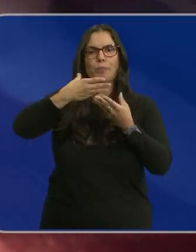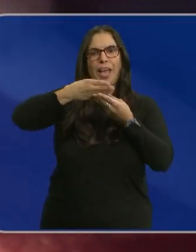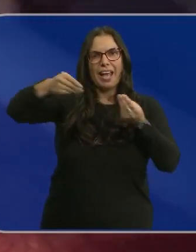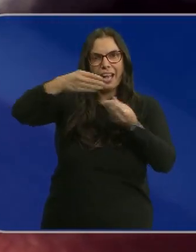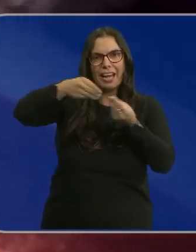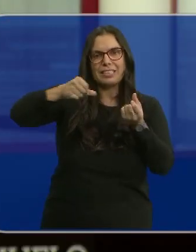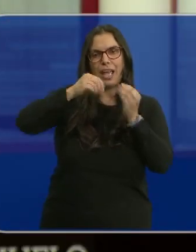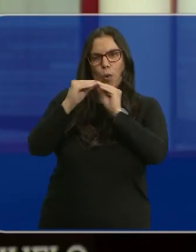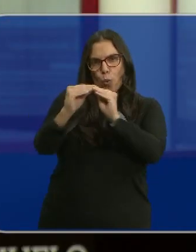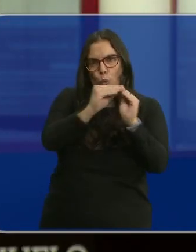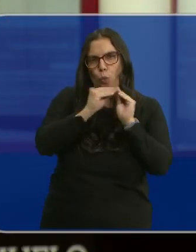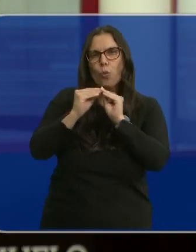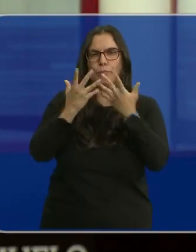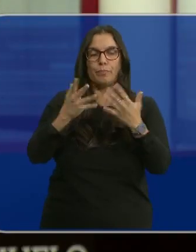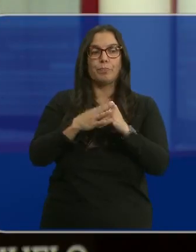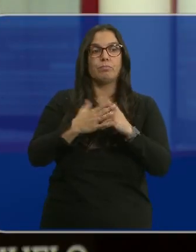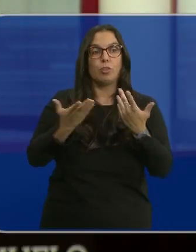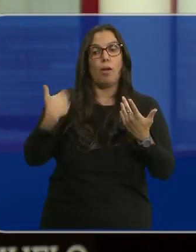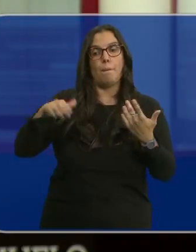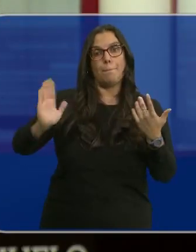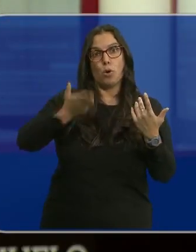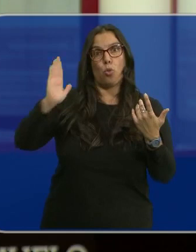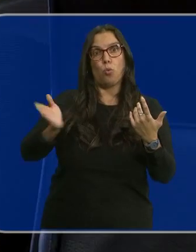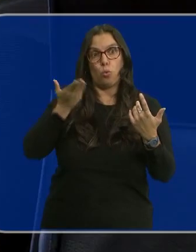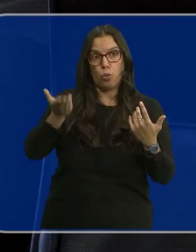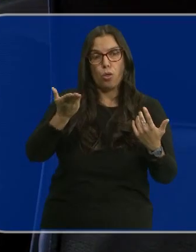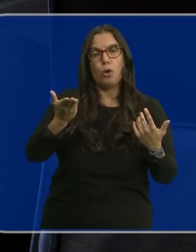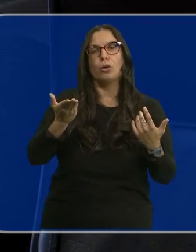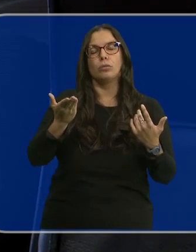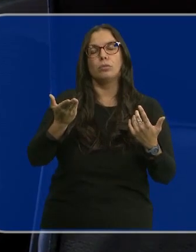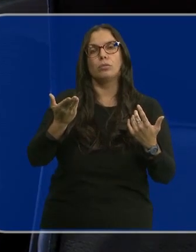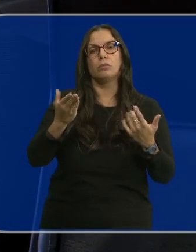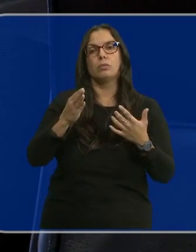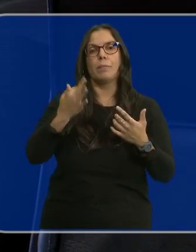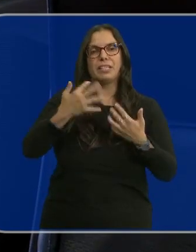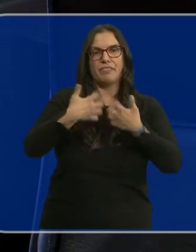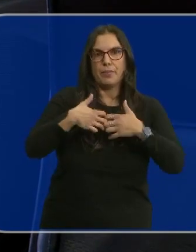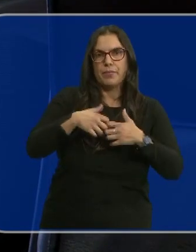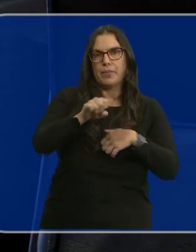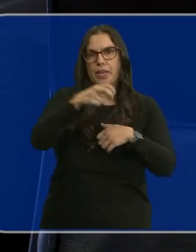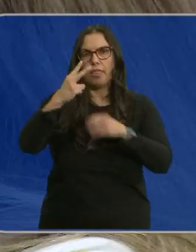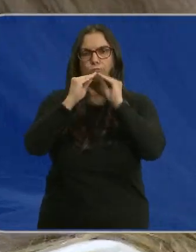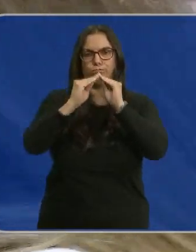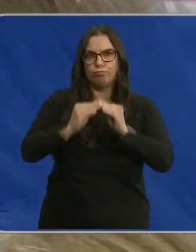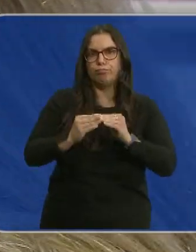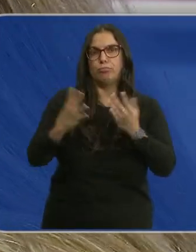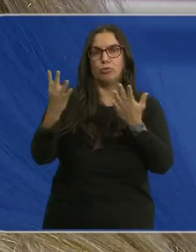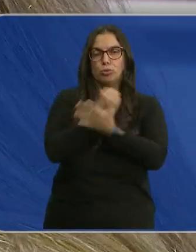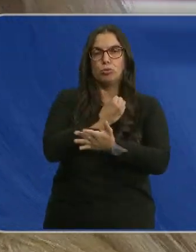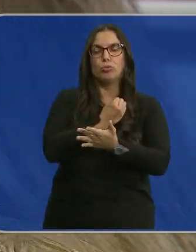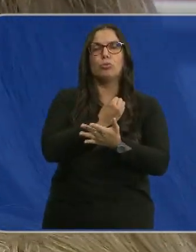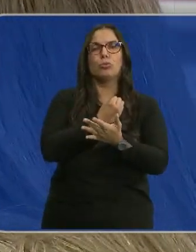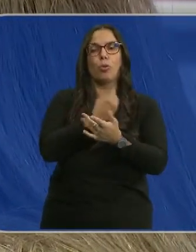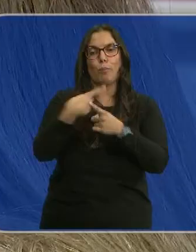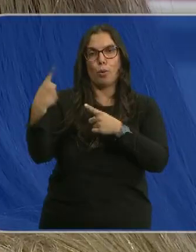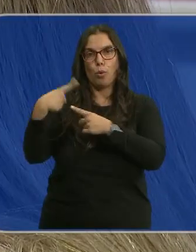mayor homogeneidad. Atendiendo a esta producción y tanto a la fabricación, a la elaboración